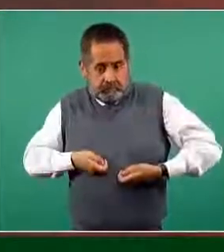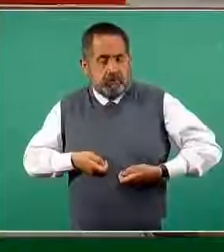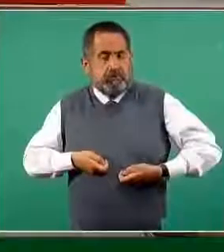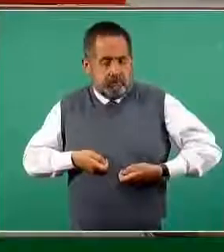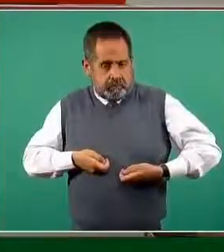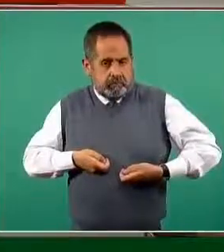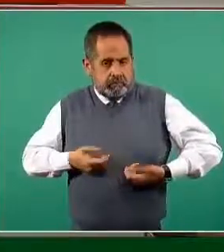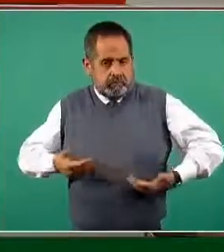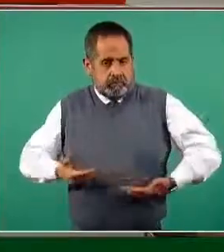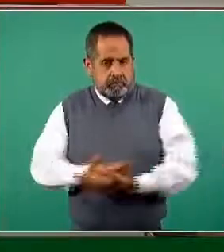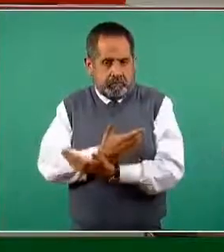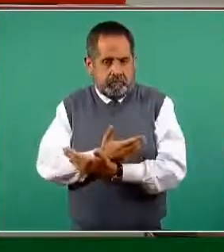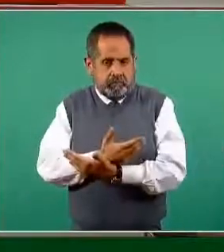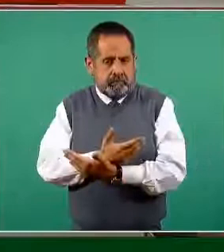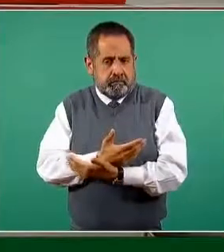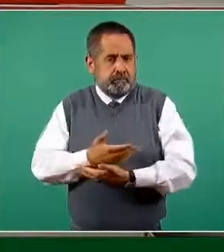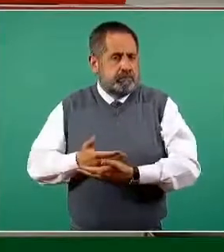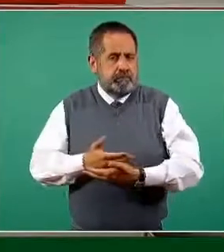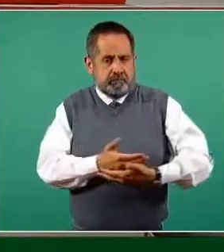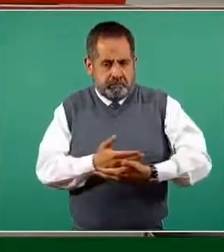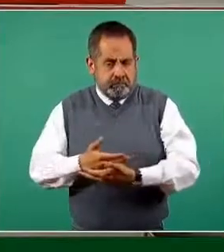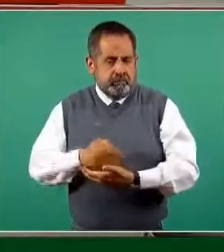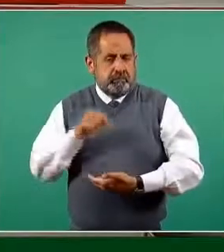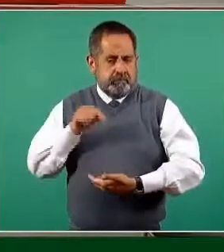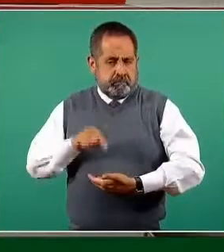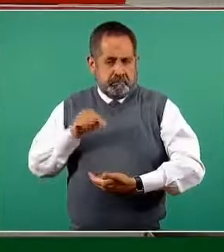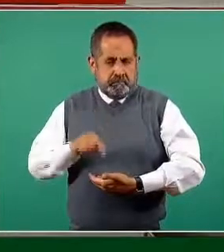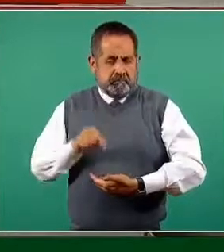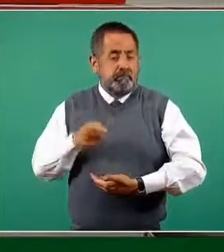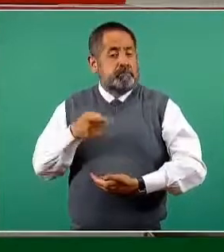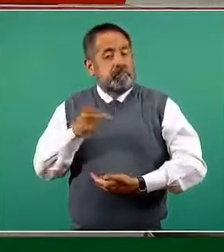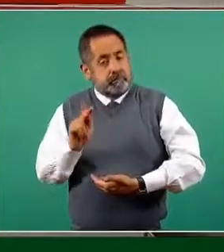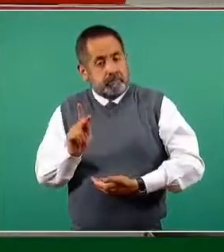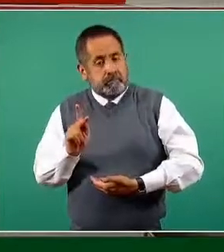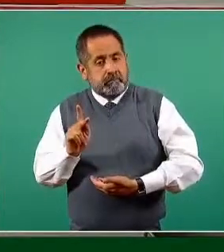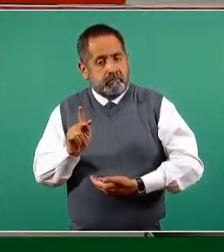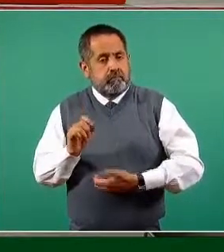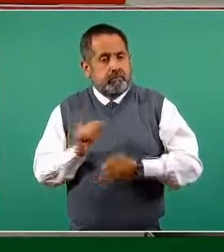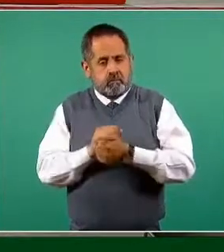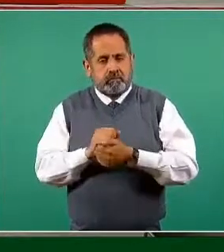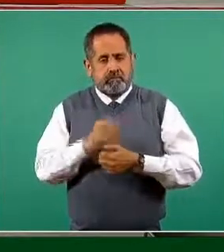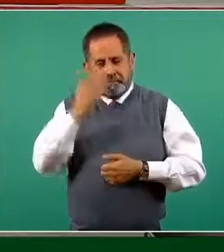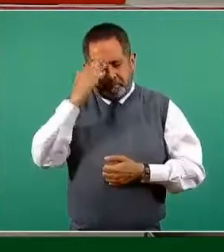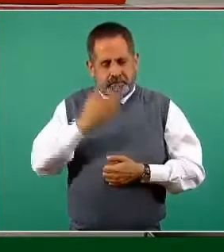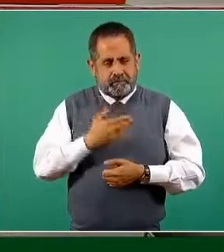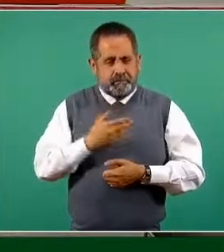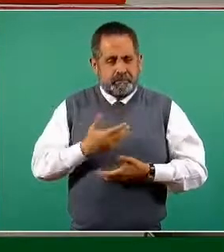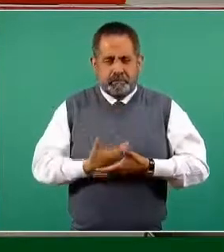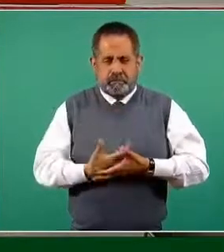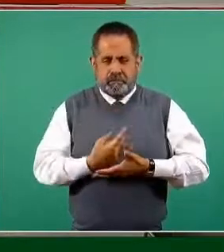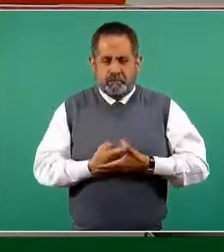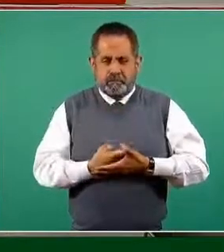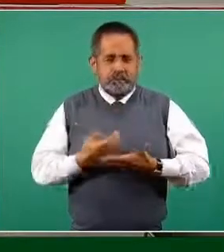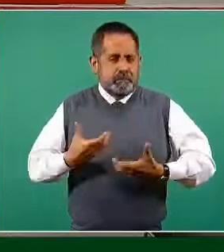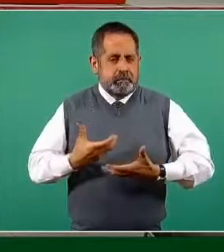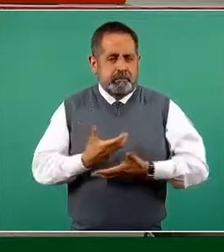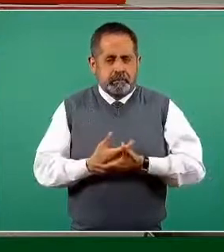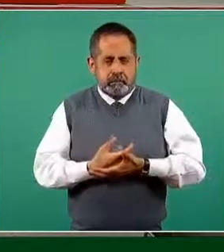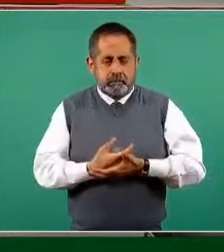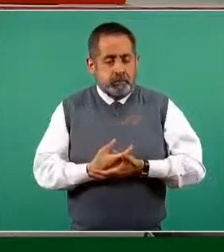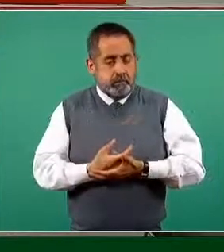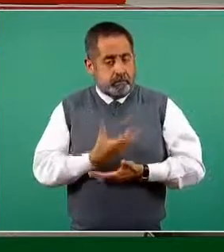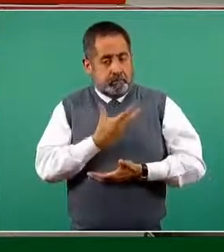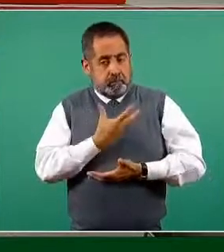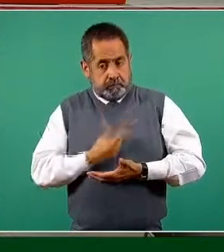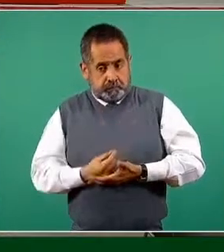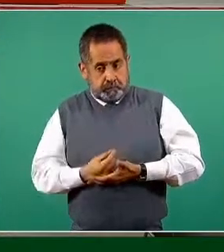después al niño o niña recién nacido a través de la placenta, de modo que circulan en